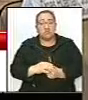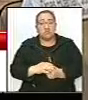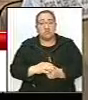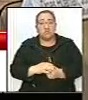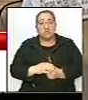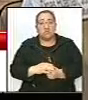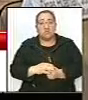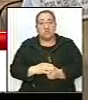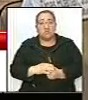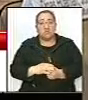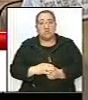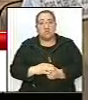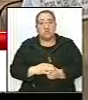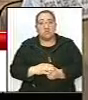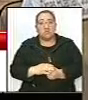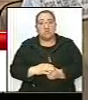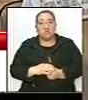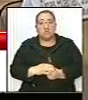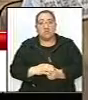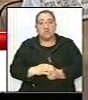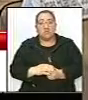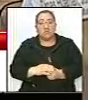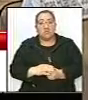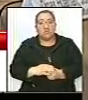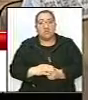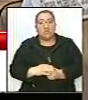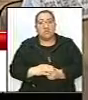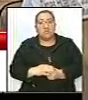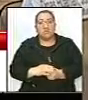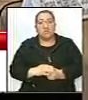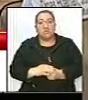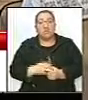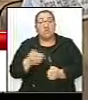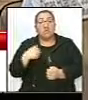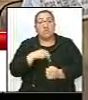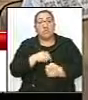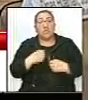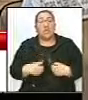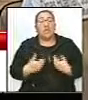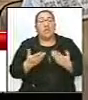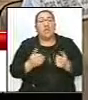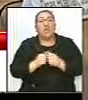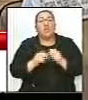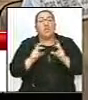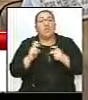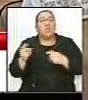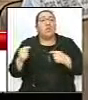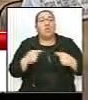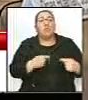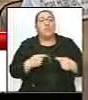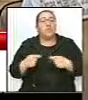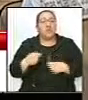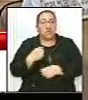Hemos visto que están dando lineamiento este gobierno sobre la competitividad y la productividad.